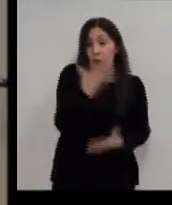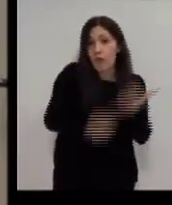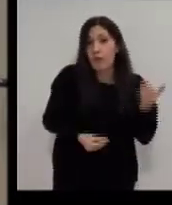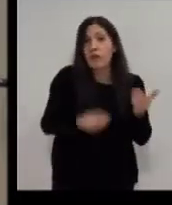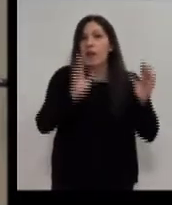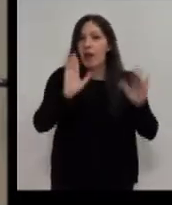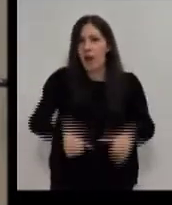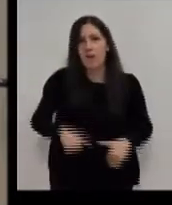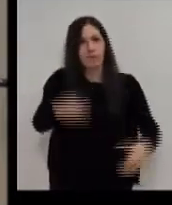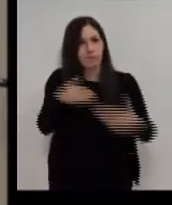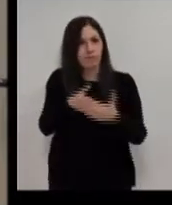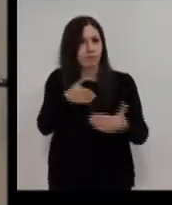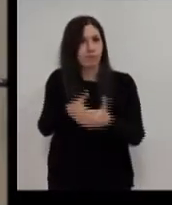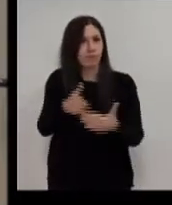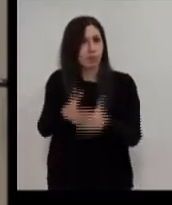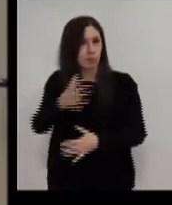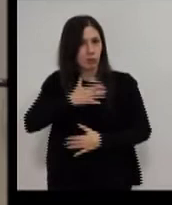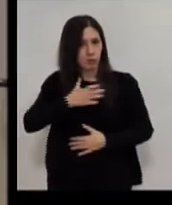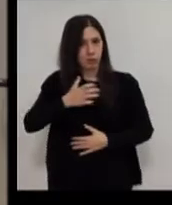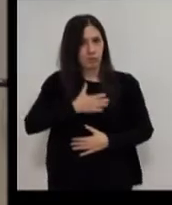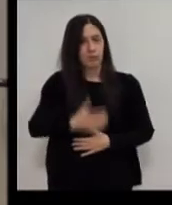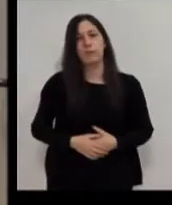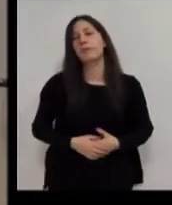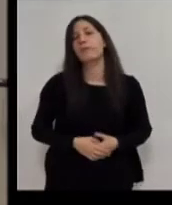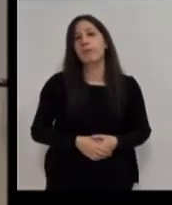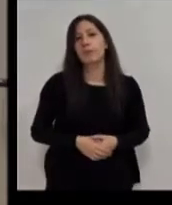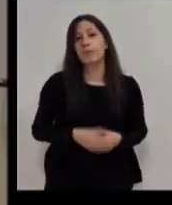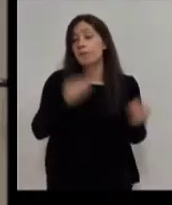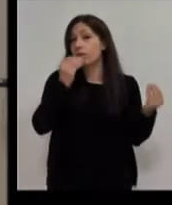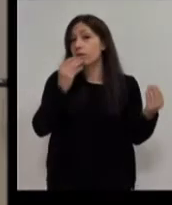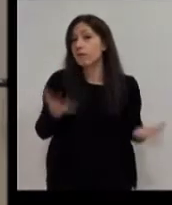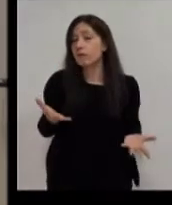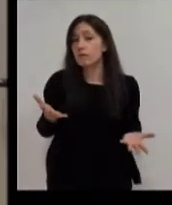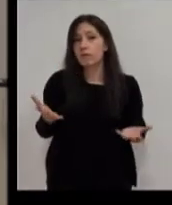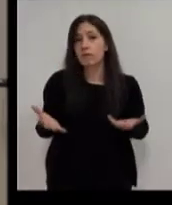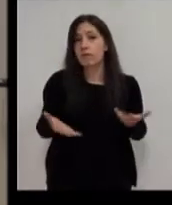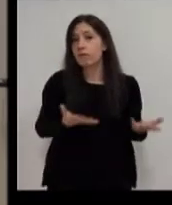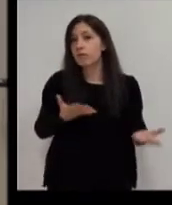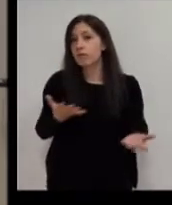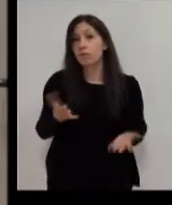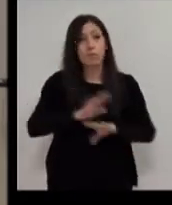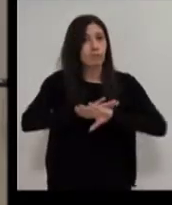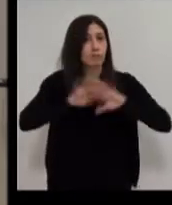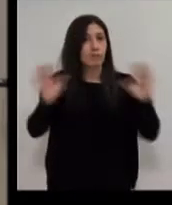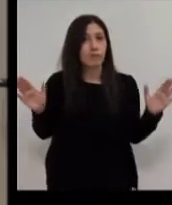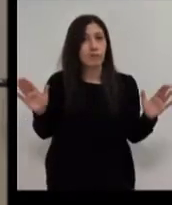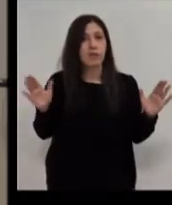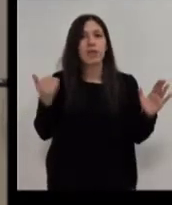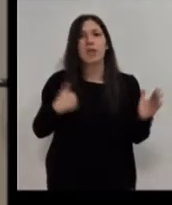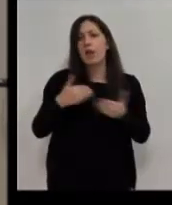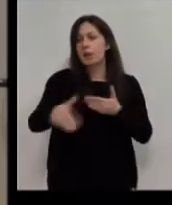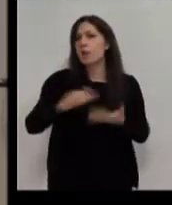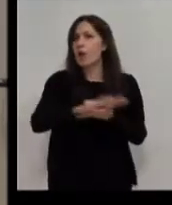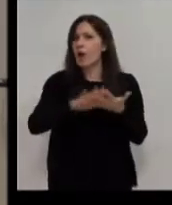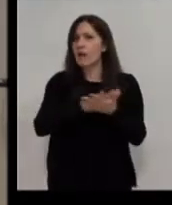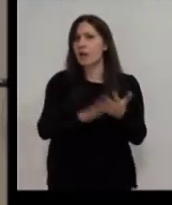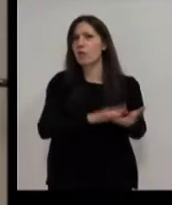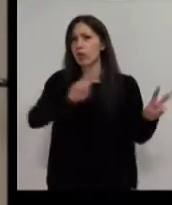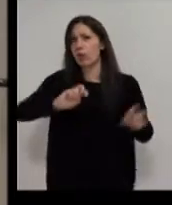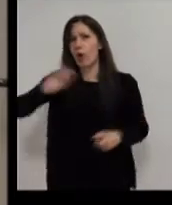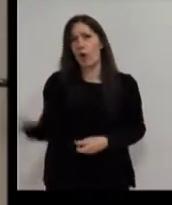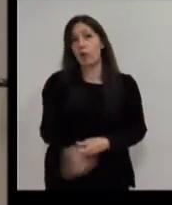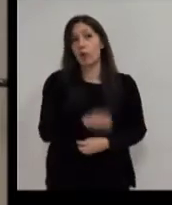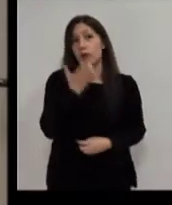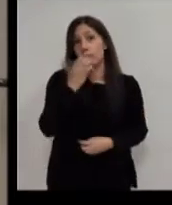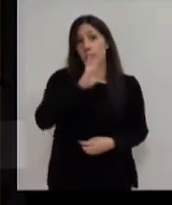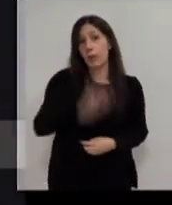esa cadena, que si falla un eslabón, la cadena no transmite la potencia de la rueda de la moto o la bicicleta, ¿no? Y bueno, pues simplemente esto,